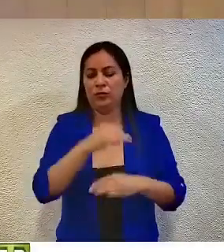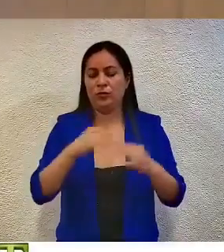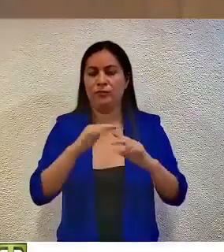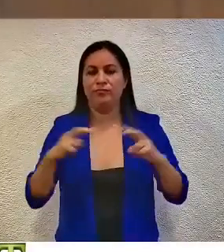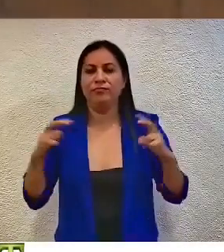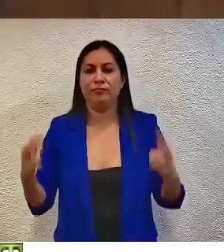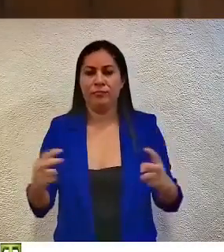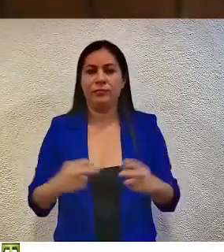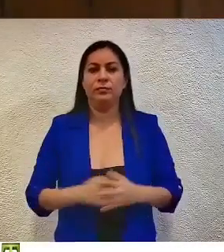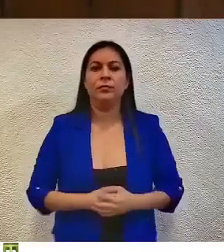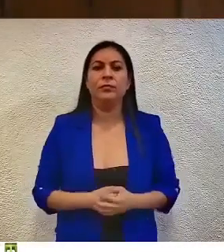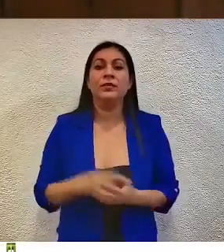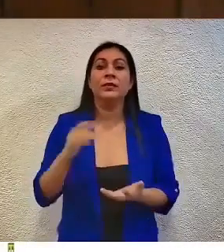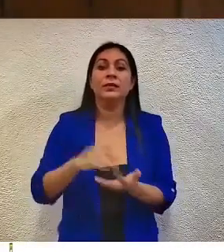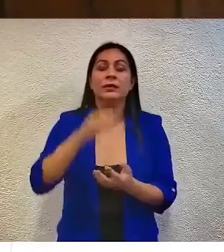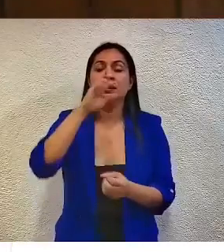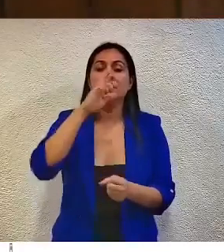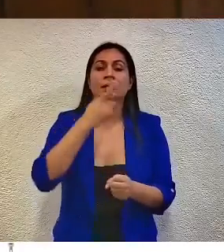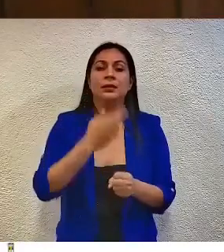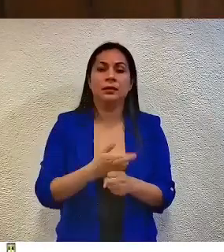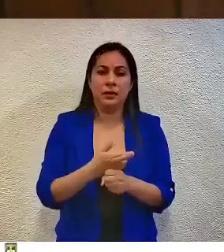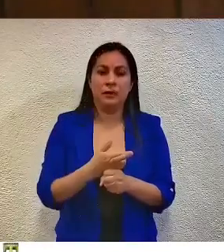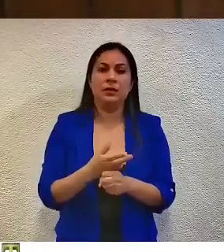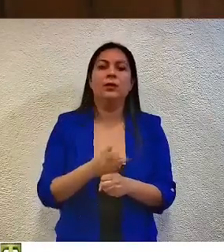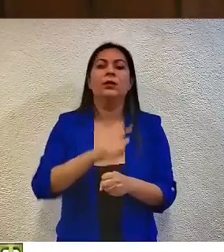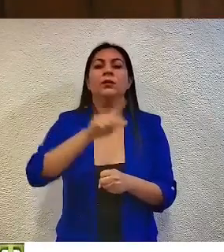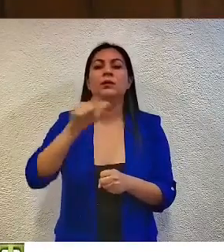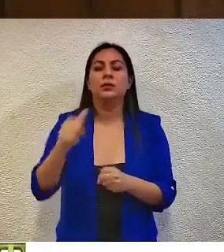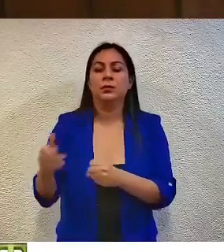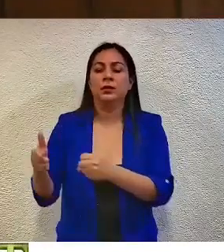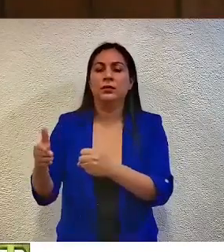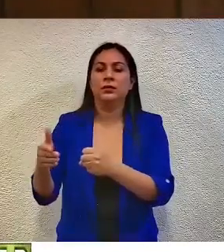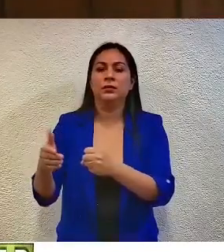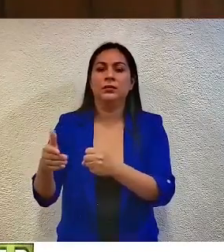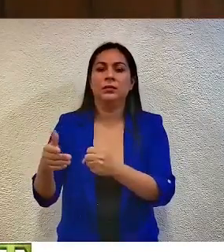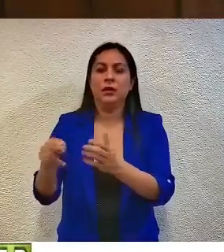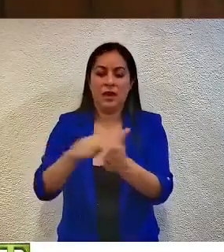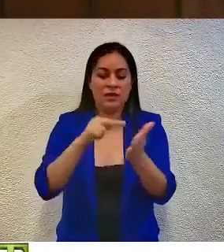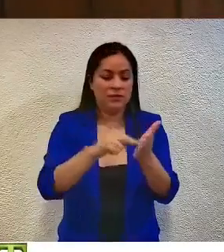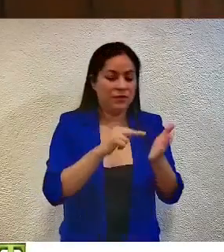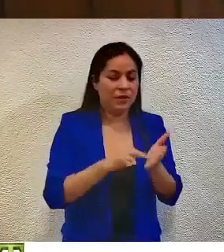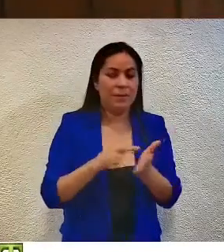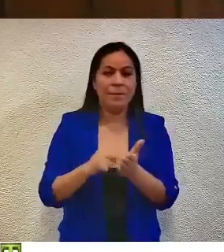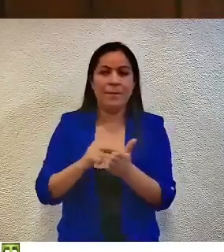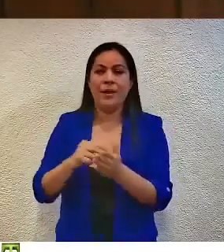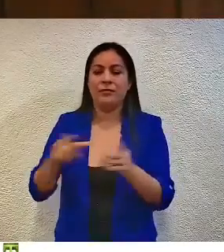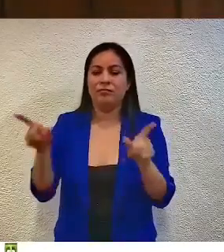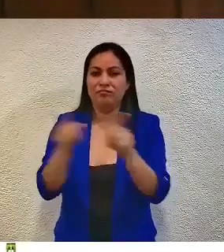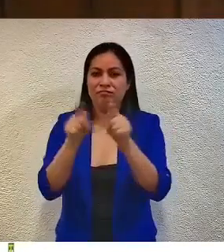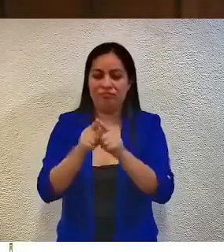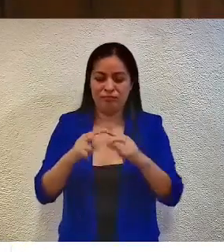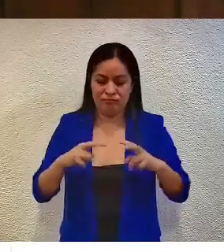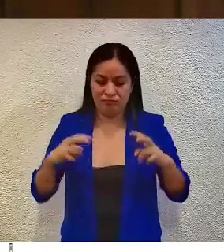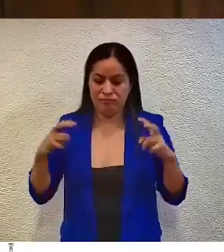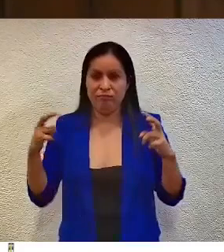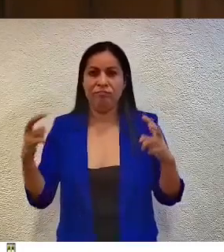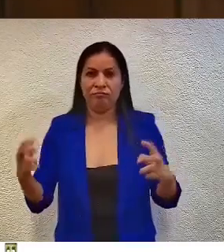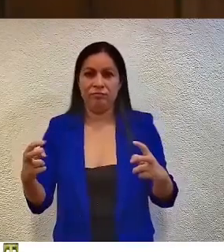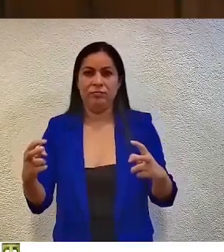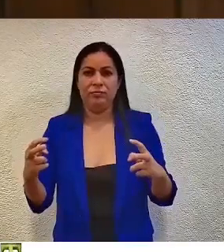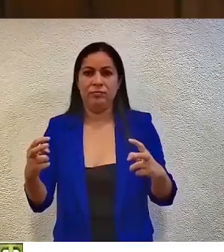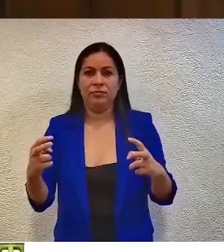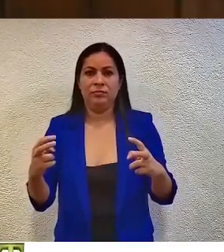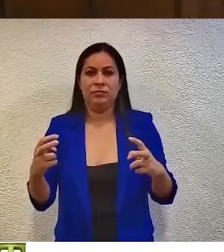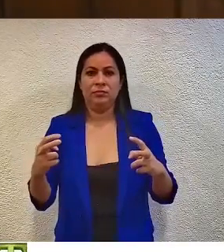votos. Gracias, secretario. En consecuencia, recábese las firmas a la conclusión de la presente sesión